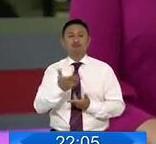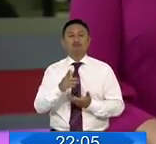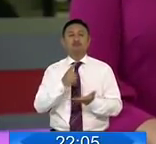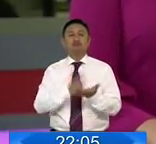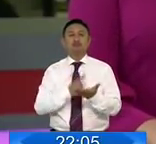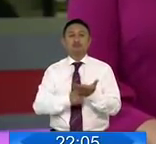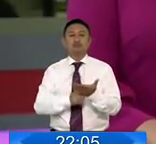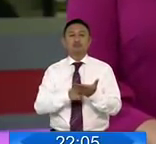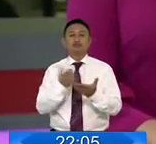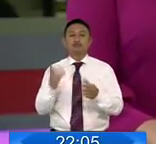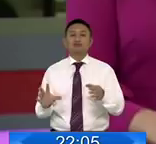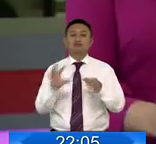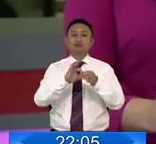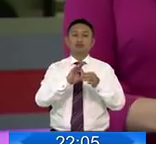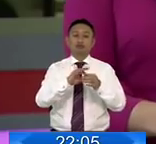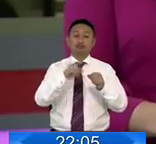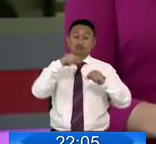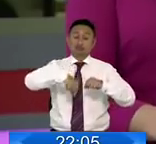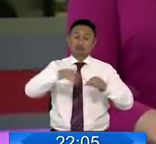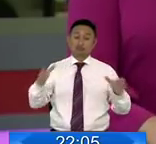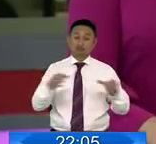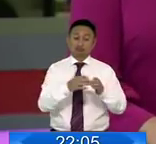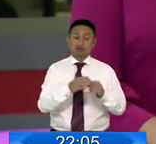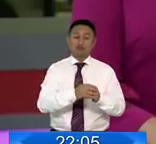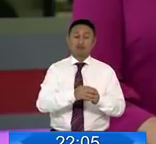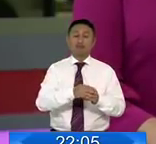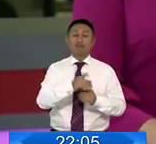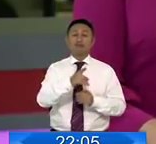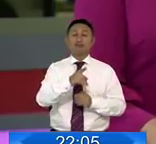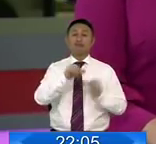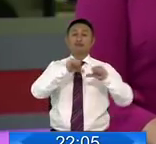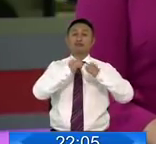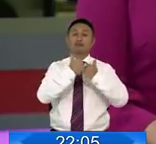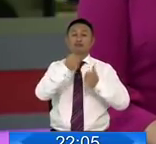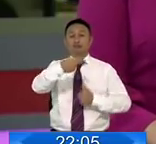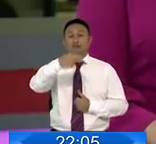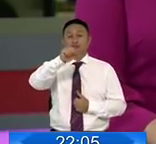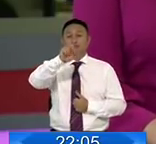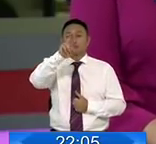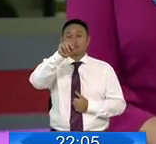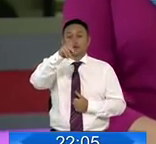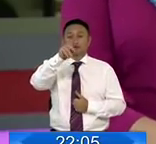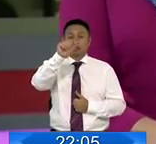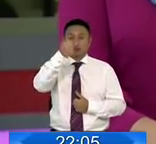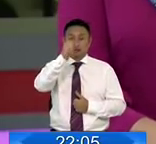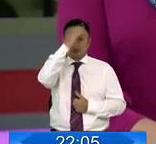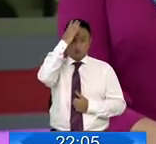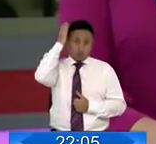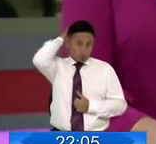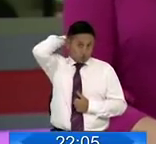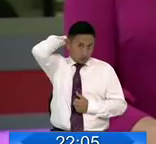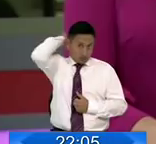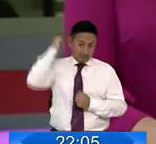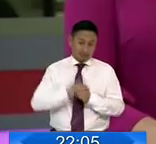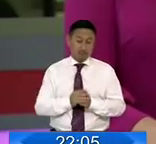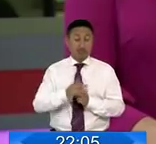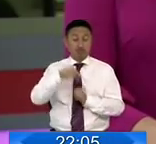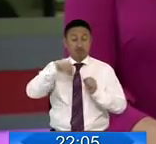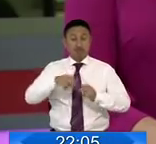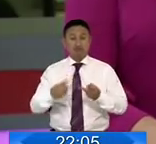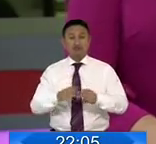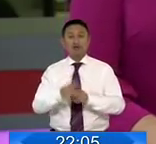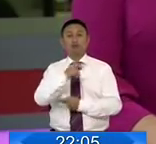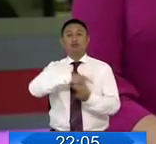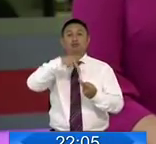audiencia de vinculación en donde se pretende incluir a Virginio Hernández en la investigación por rebelión, en la que también está procesada la prefecta